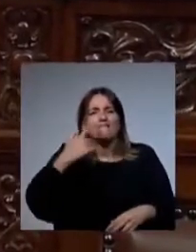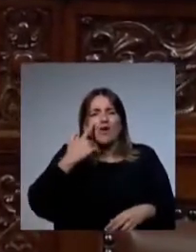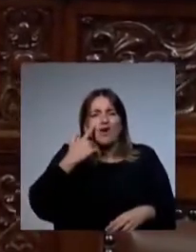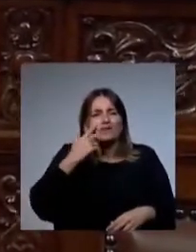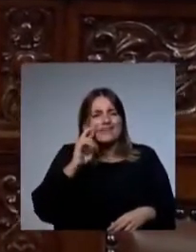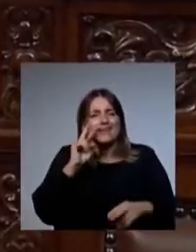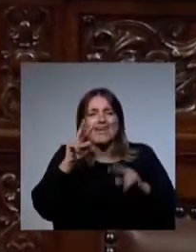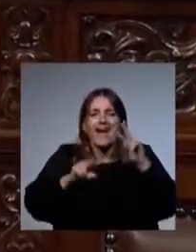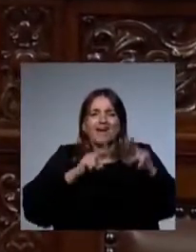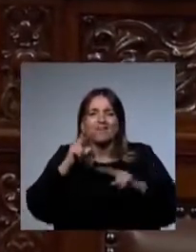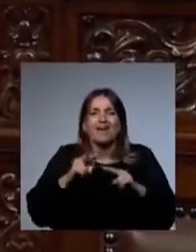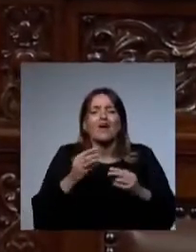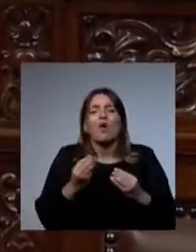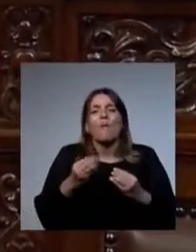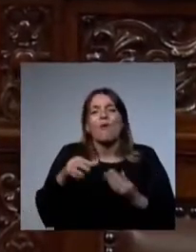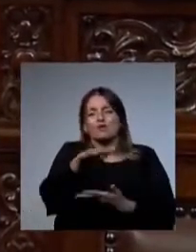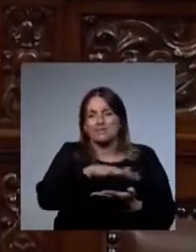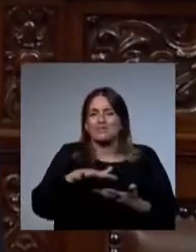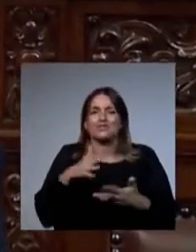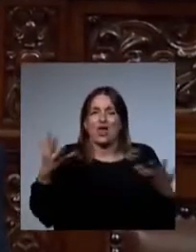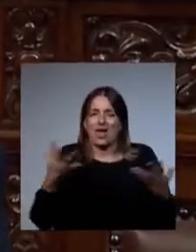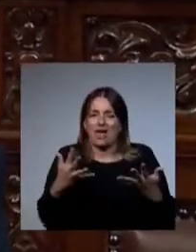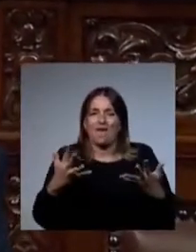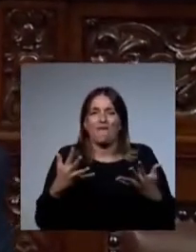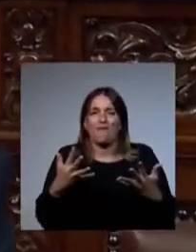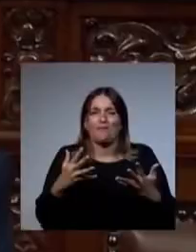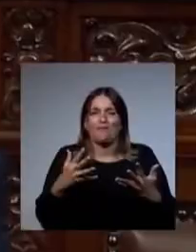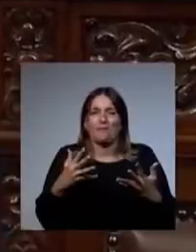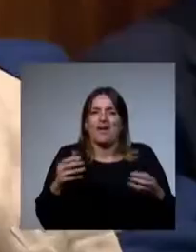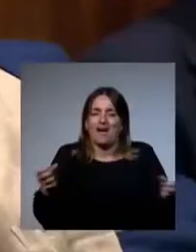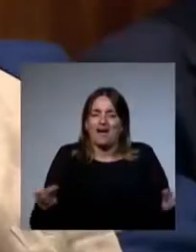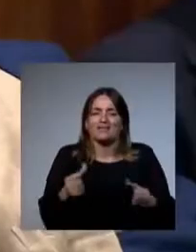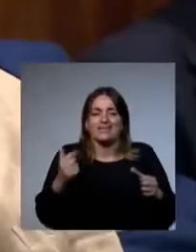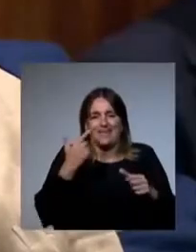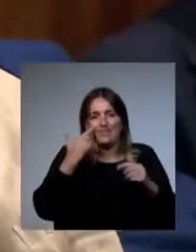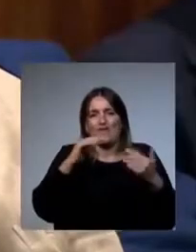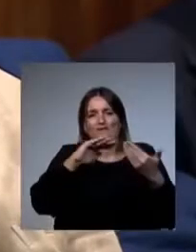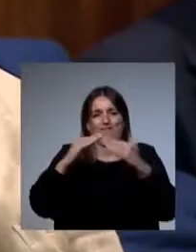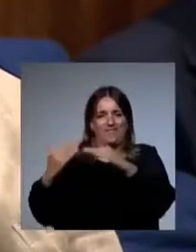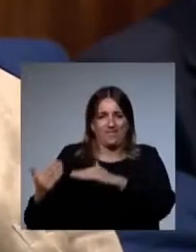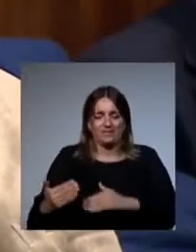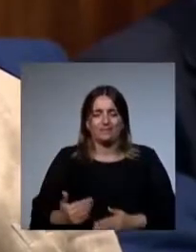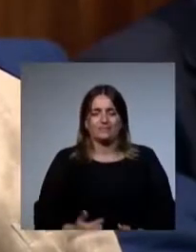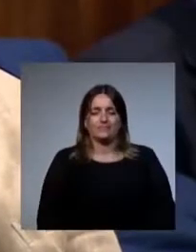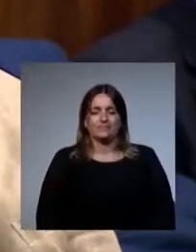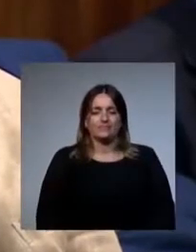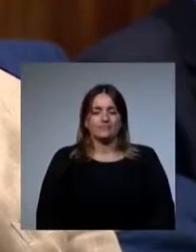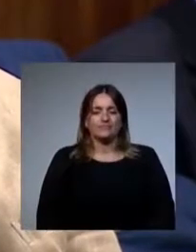ver en qué condiciones se está desarrollando.